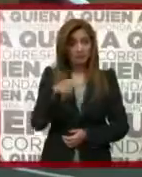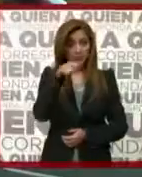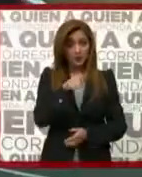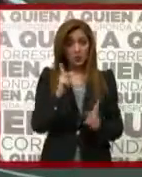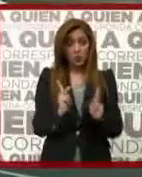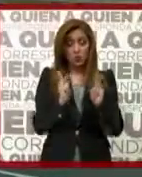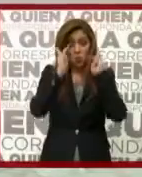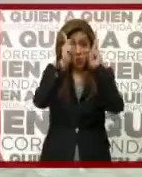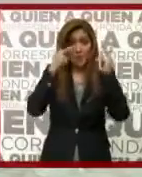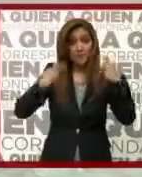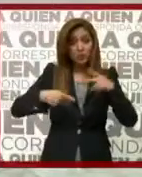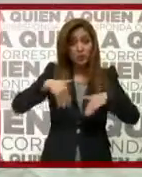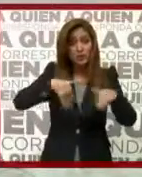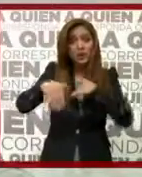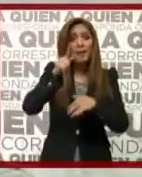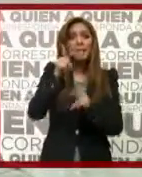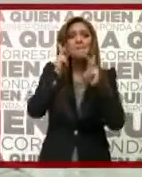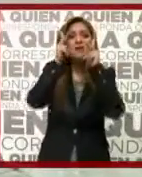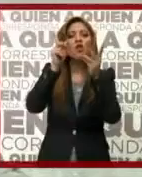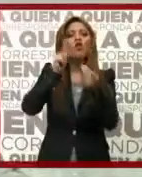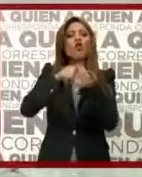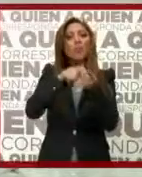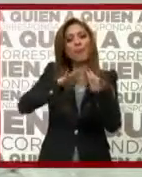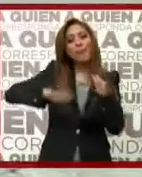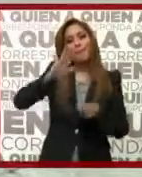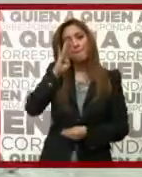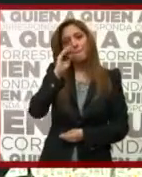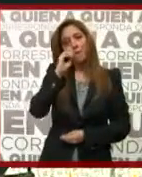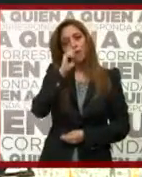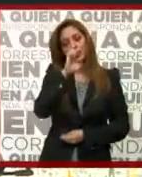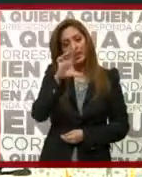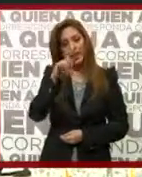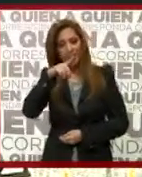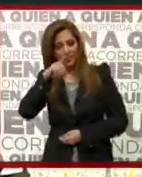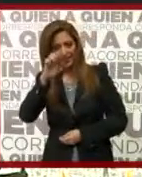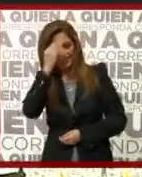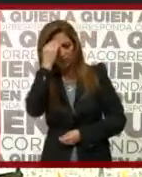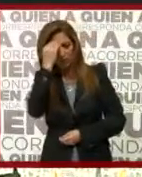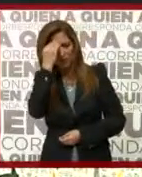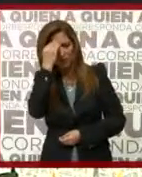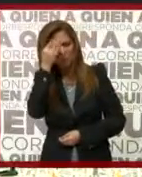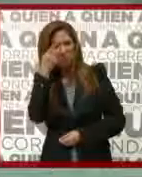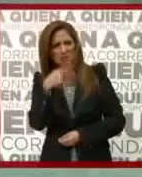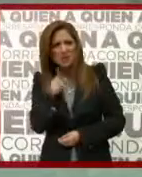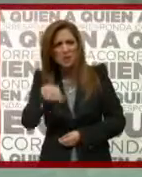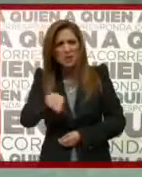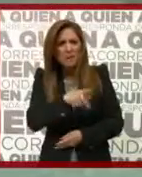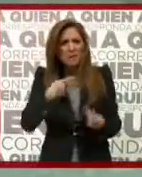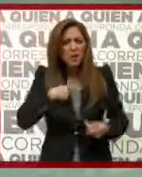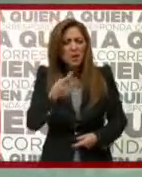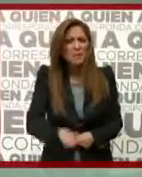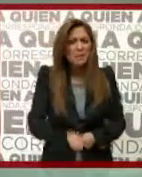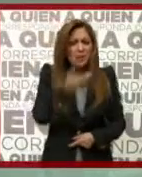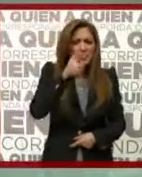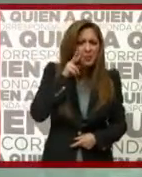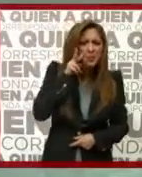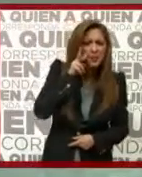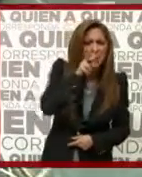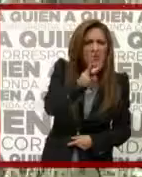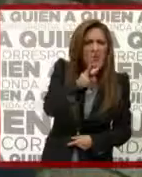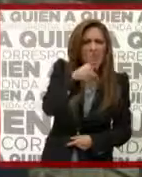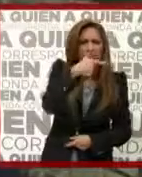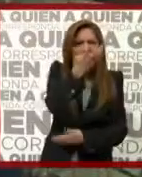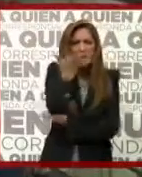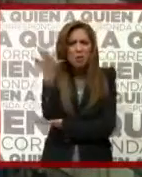es el puente peatonal que cruza Periférico a la altura del Bosque de Chapultepec. Y es lo primero que ven todos los visitantes del muy colorido